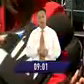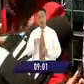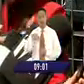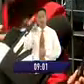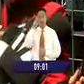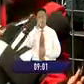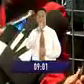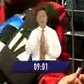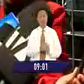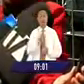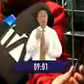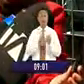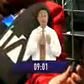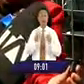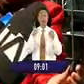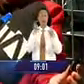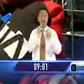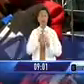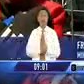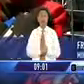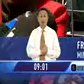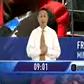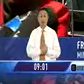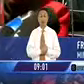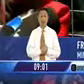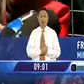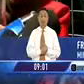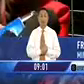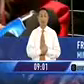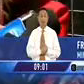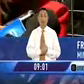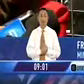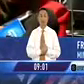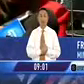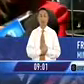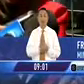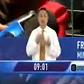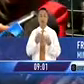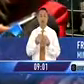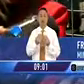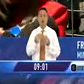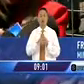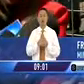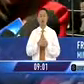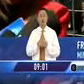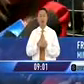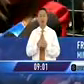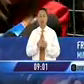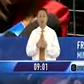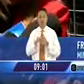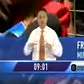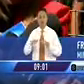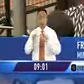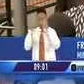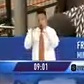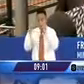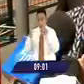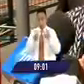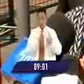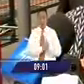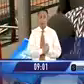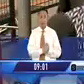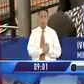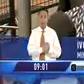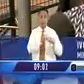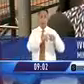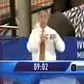compleja, difícil, con muchas áreas en las cuales hay que trabajar. Estamos revisando